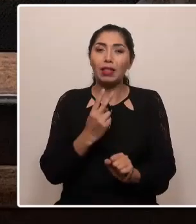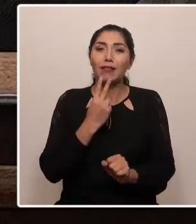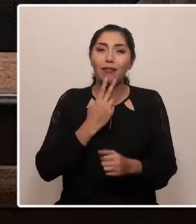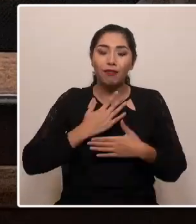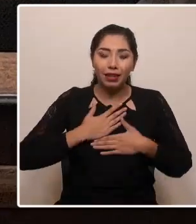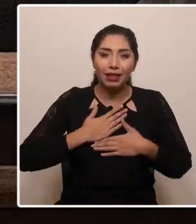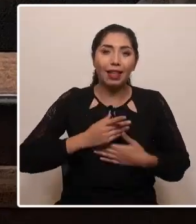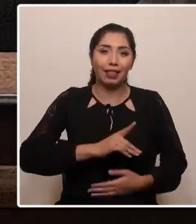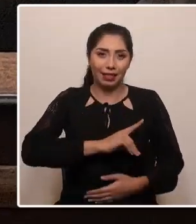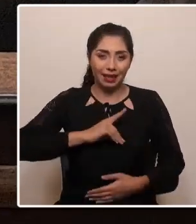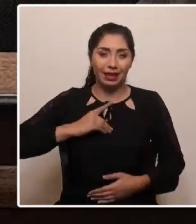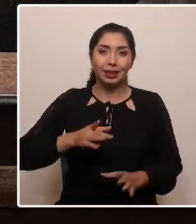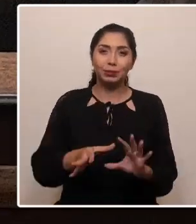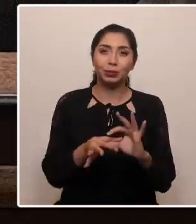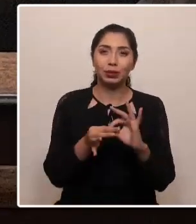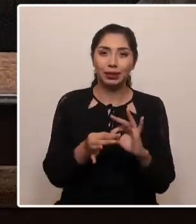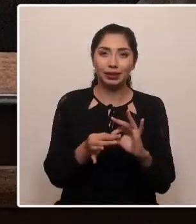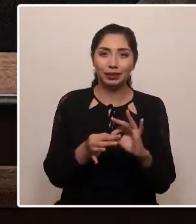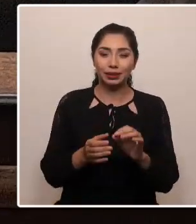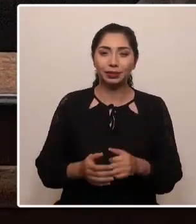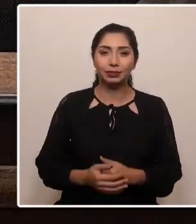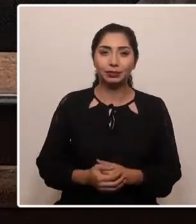vida digna. Muchas gracias.